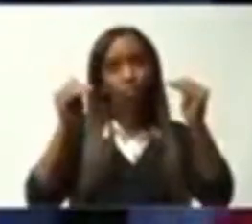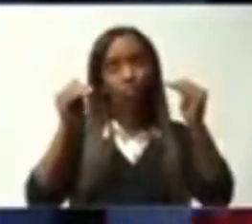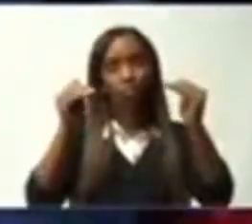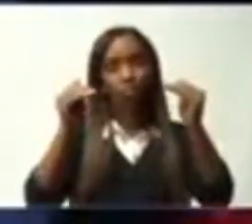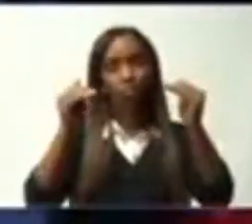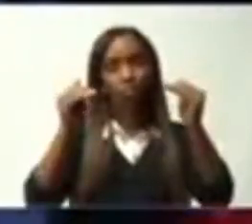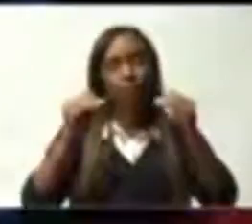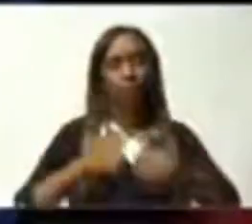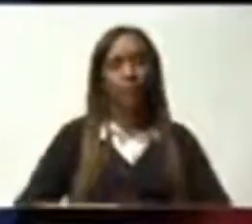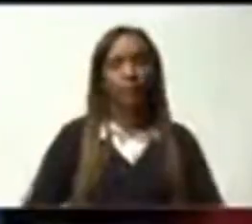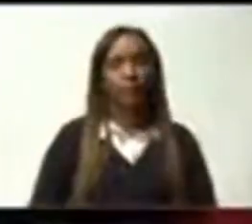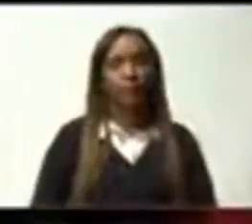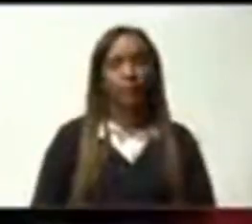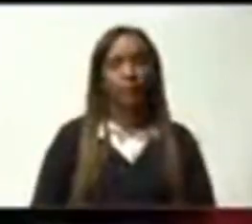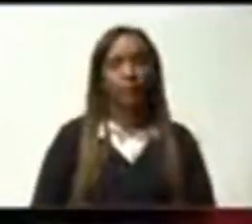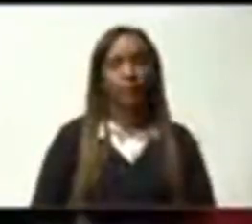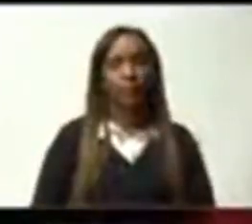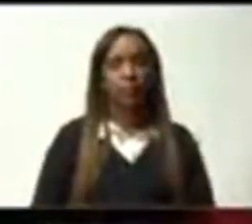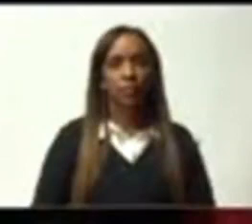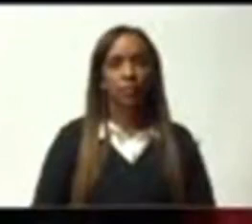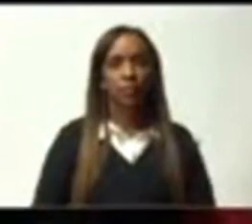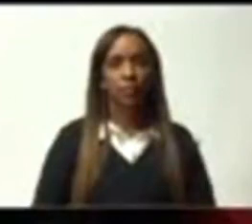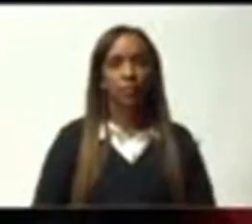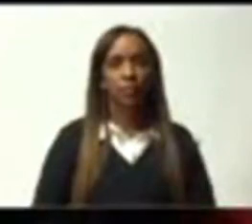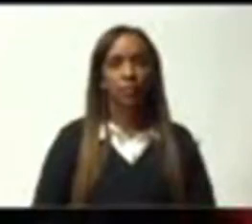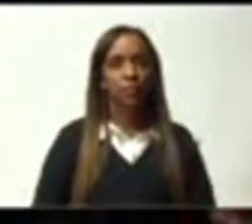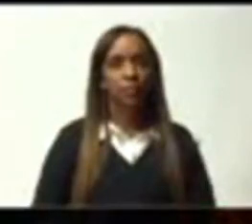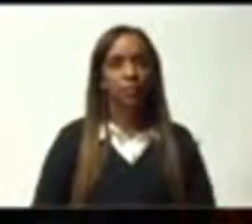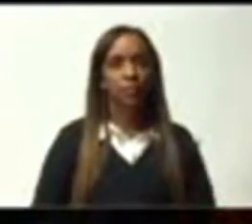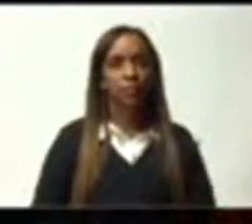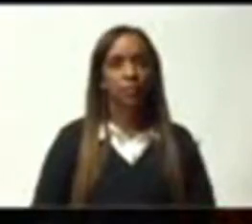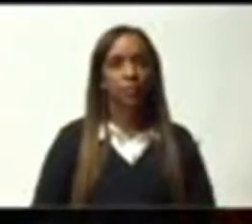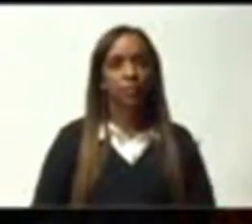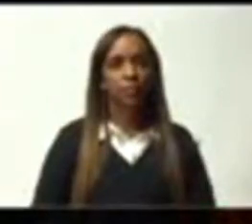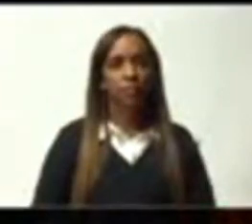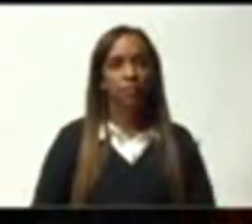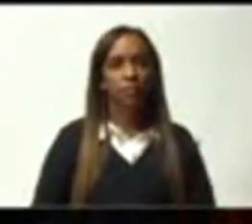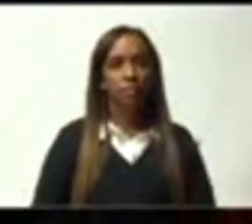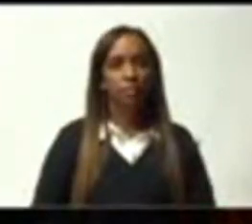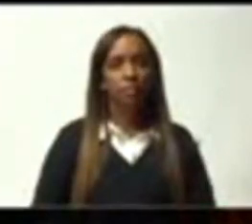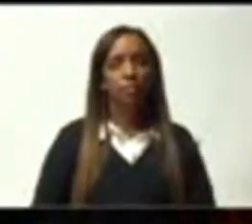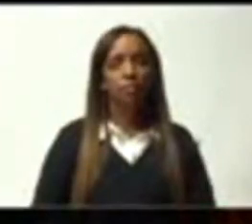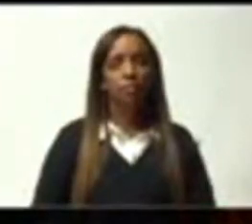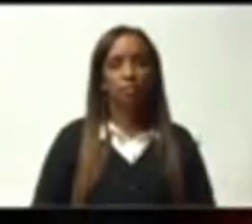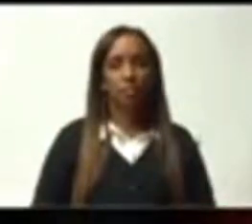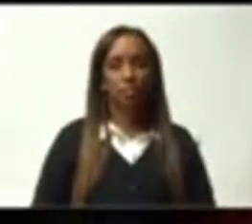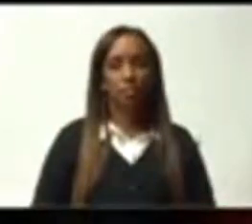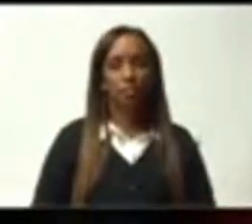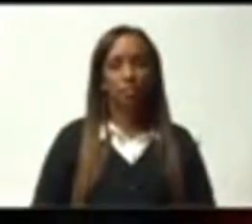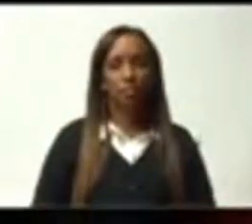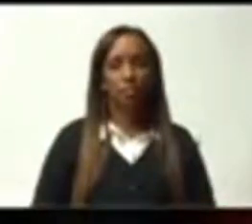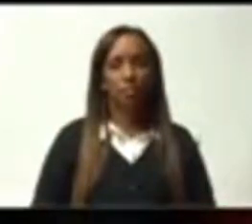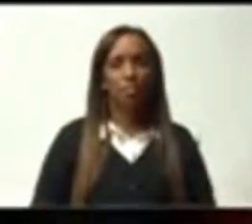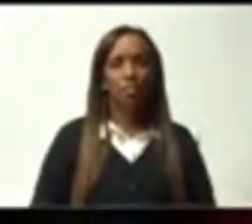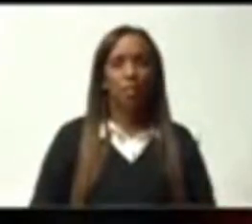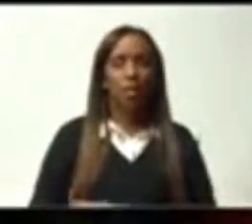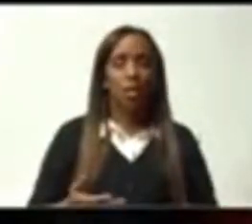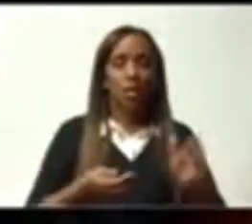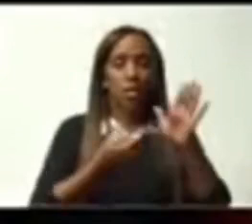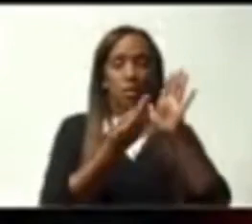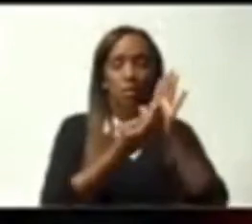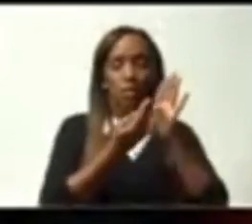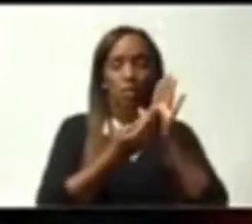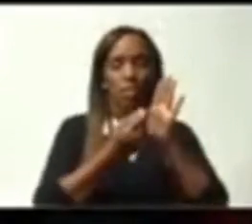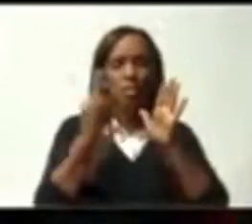presidente siempre tiene a mano el reglamento, y yo siempre tengo a mano la Constitución de la República. La Constitución